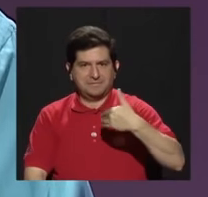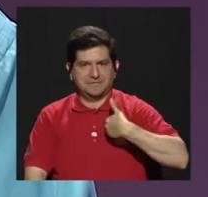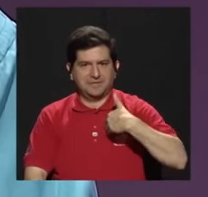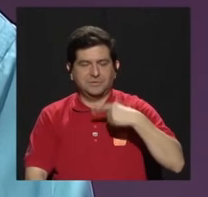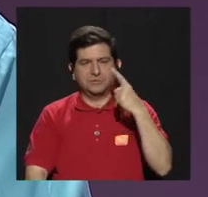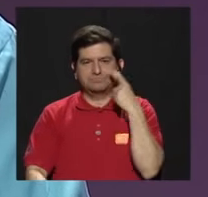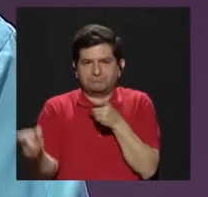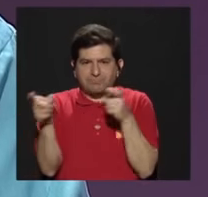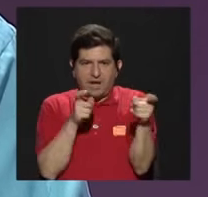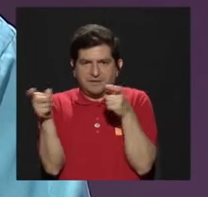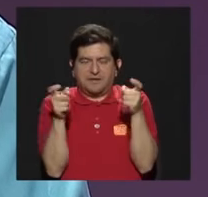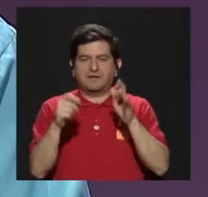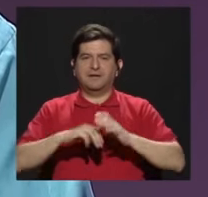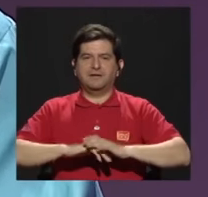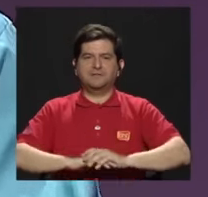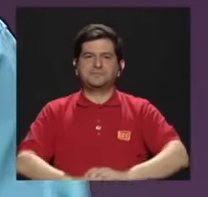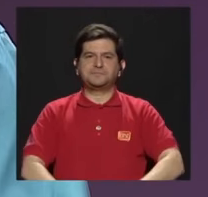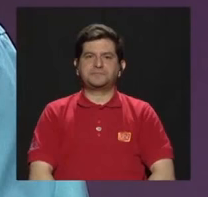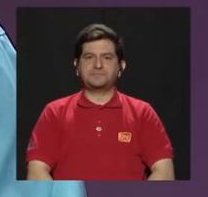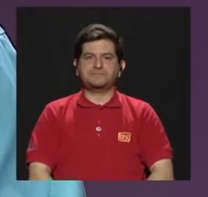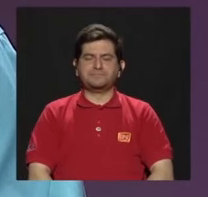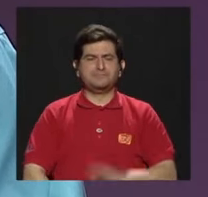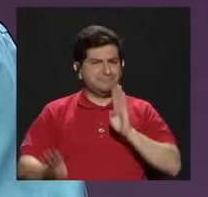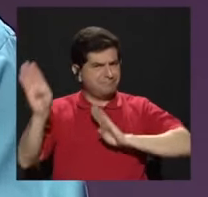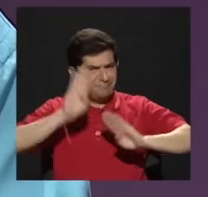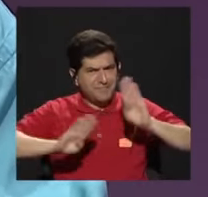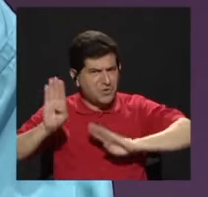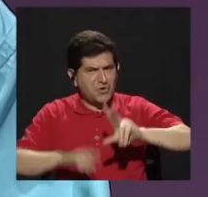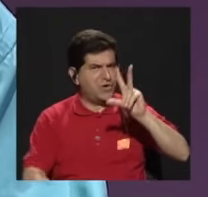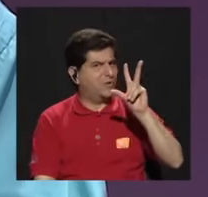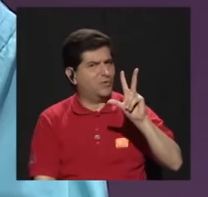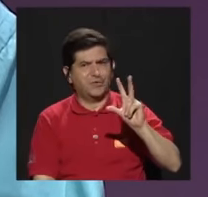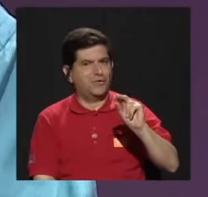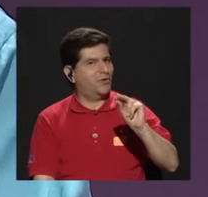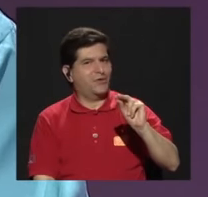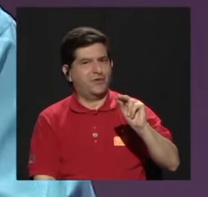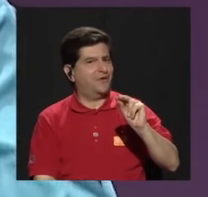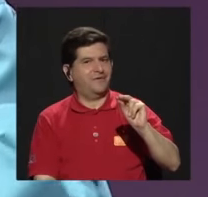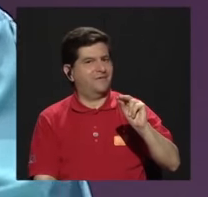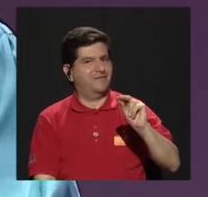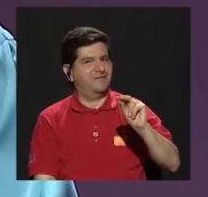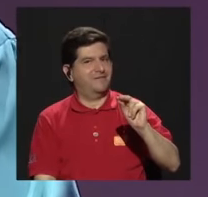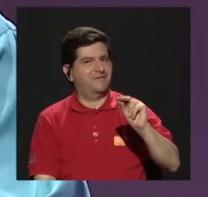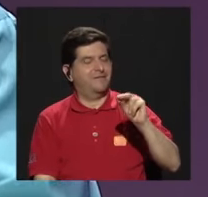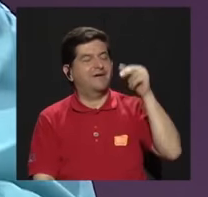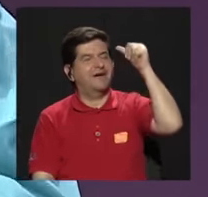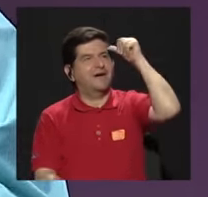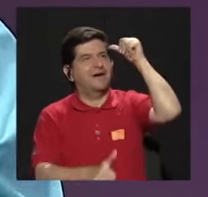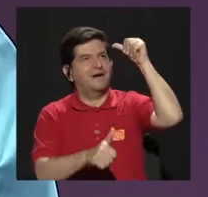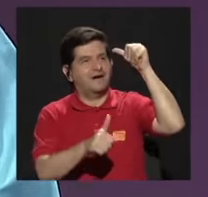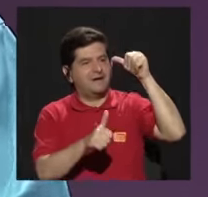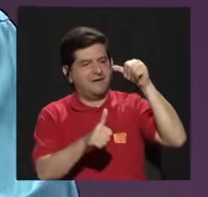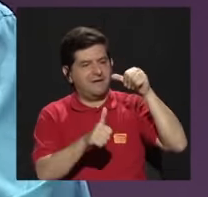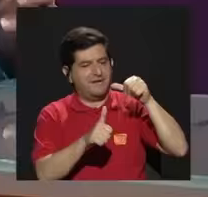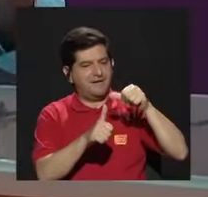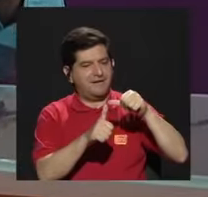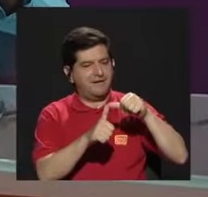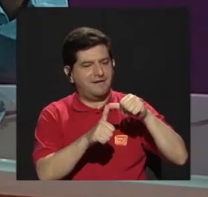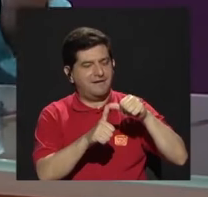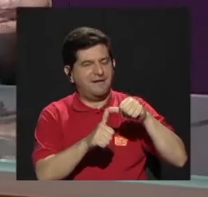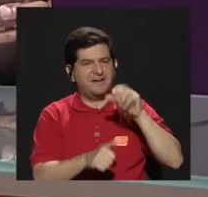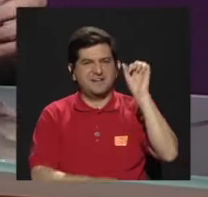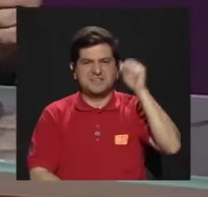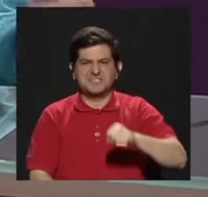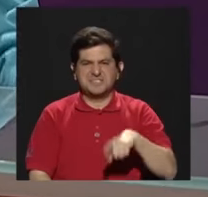patriarcado. Entonces no es biológico. No es biológico, es recordar y humillar